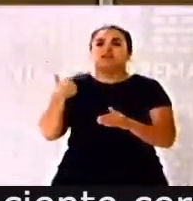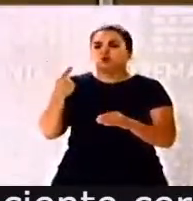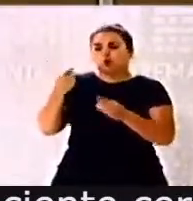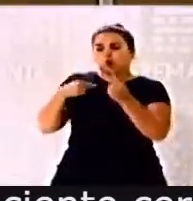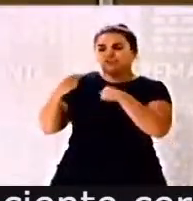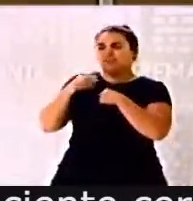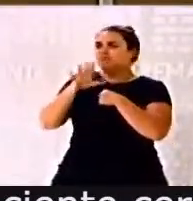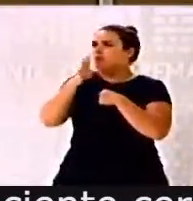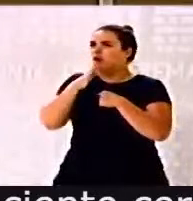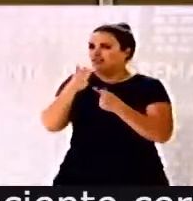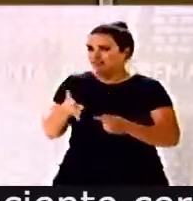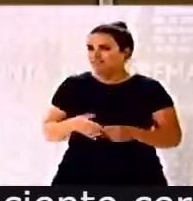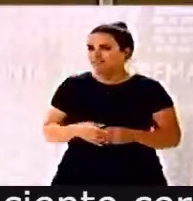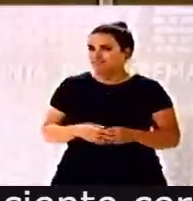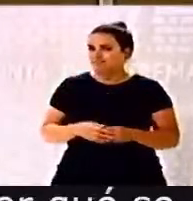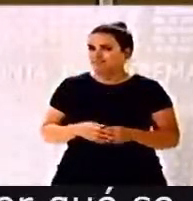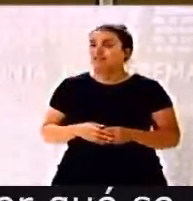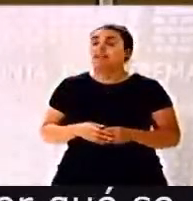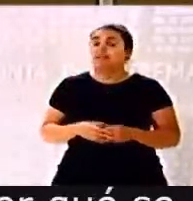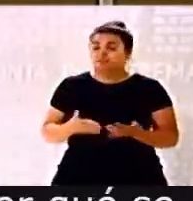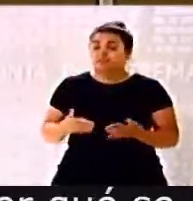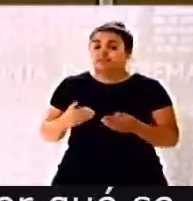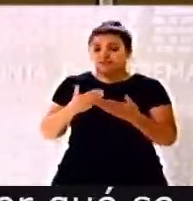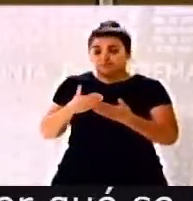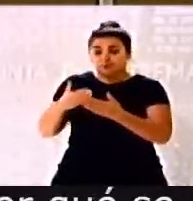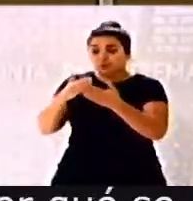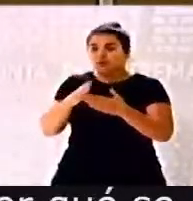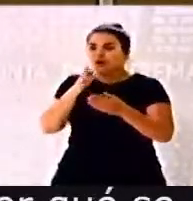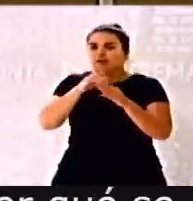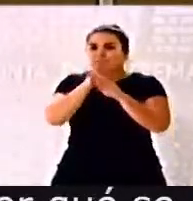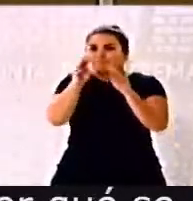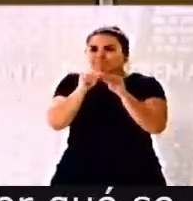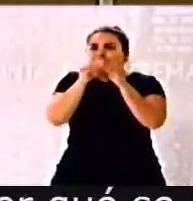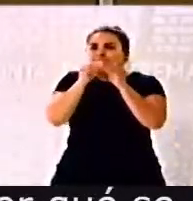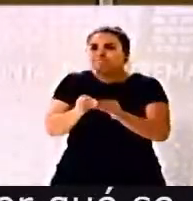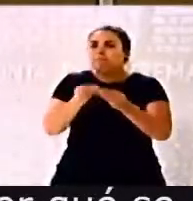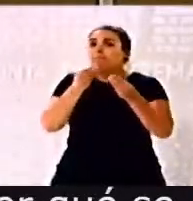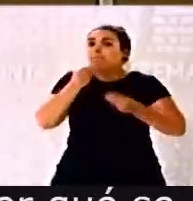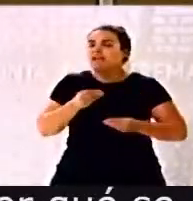índice? Y esa parte del estudio todavía no está completada.